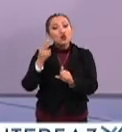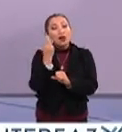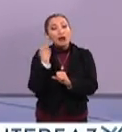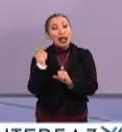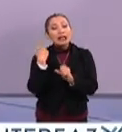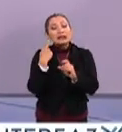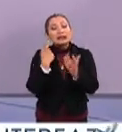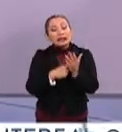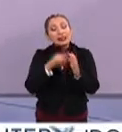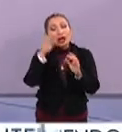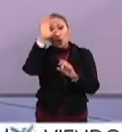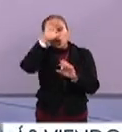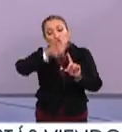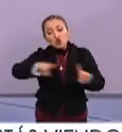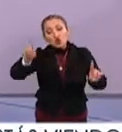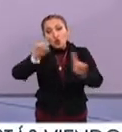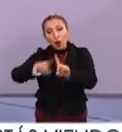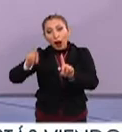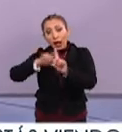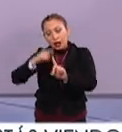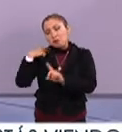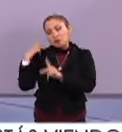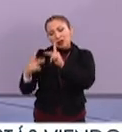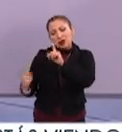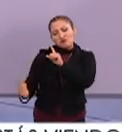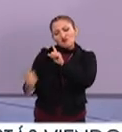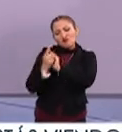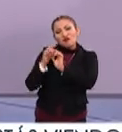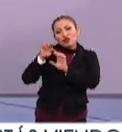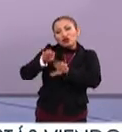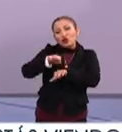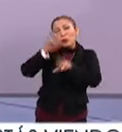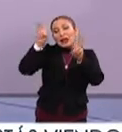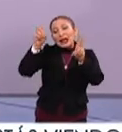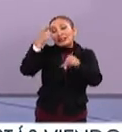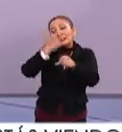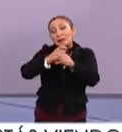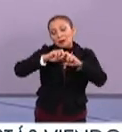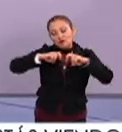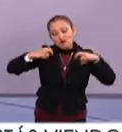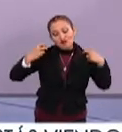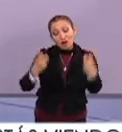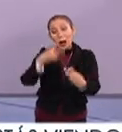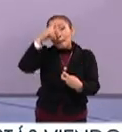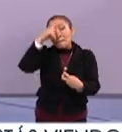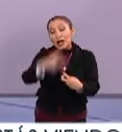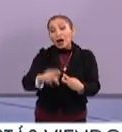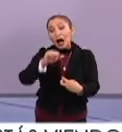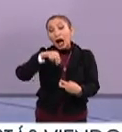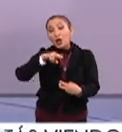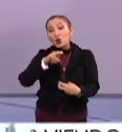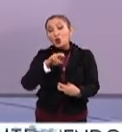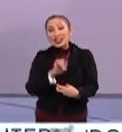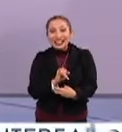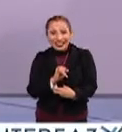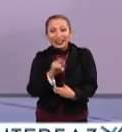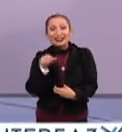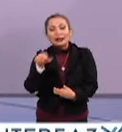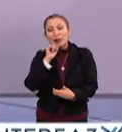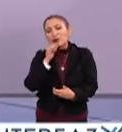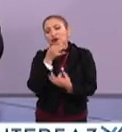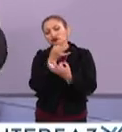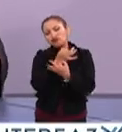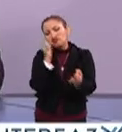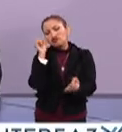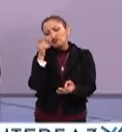Universidades Interculturales, con quien platicaremos sobre la 7ª Mesa Redonda México-ANUY, además de darnos a